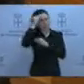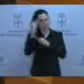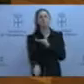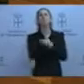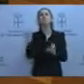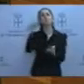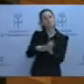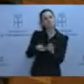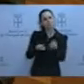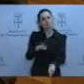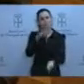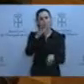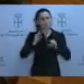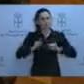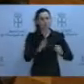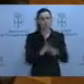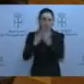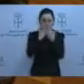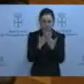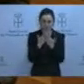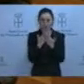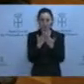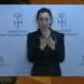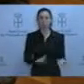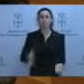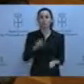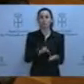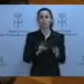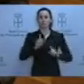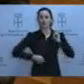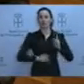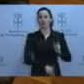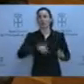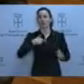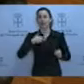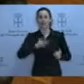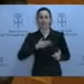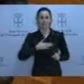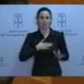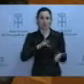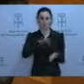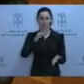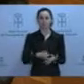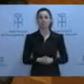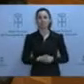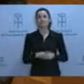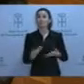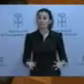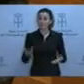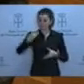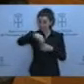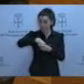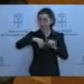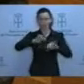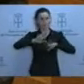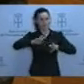incorporarse sobre la base de un estudio que está realizando la Dirección General de Patrimonio, y en el cual está sirviendo de